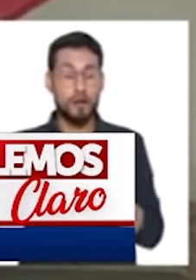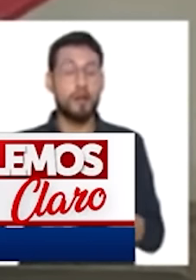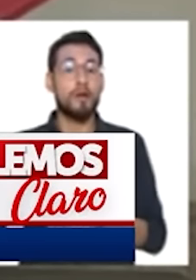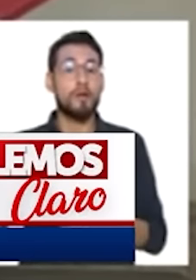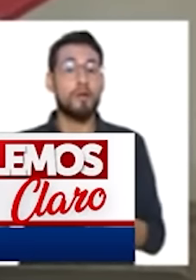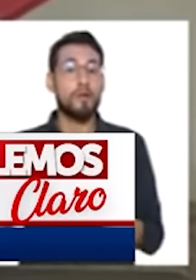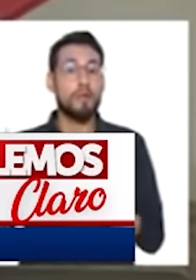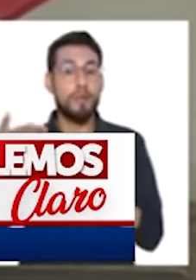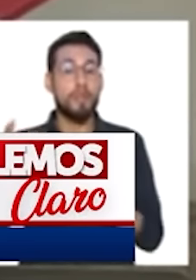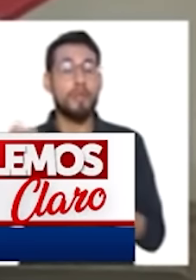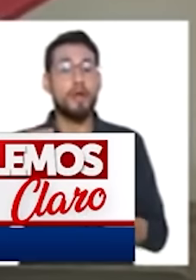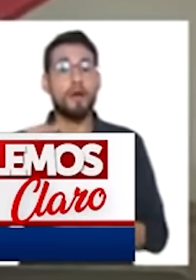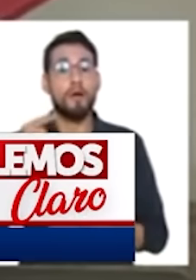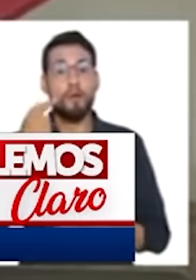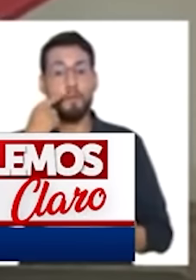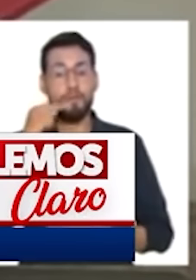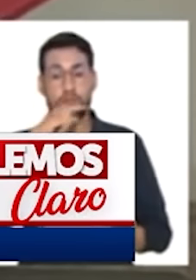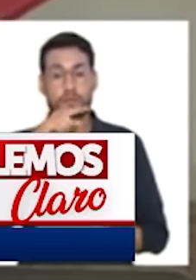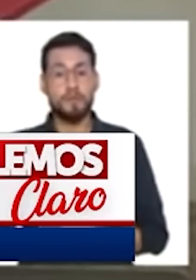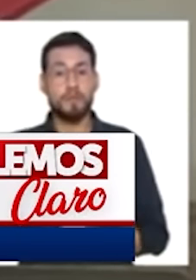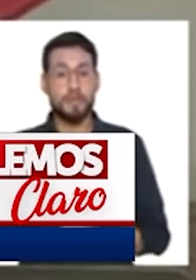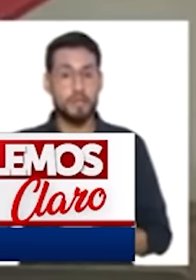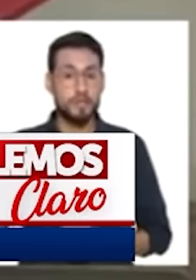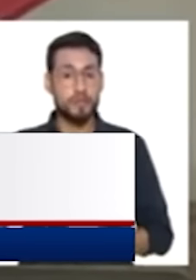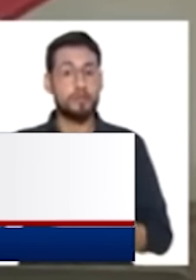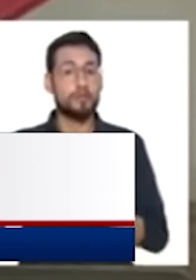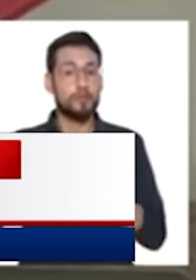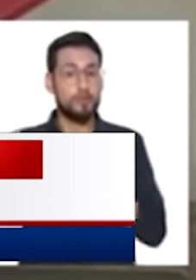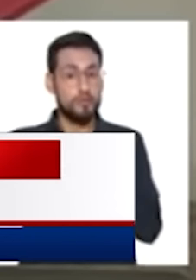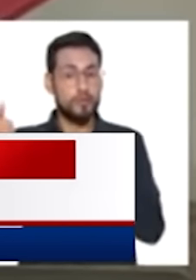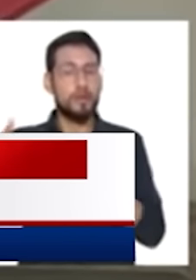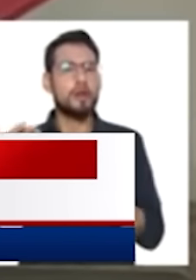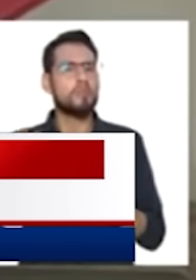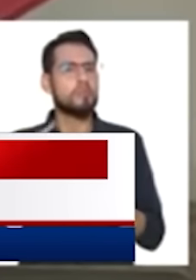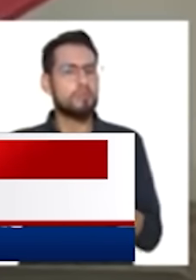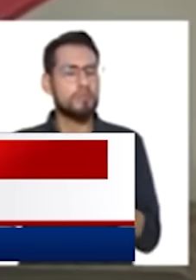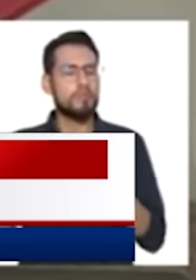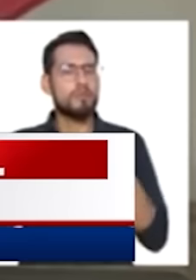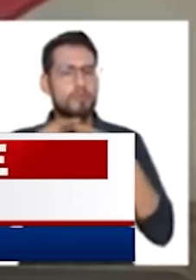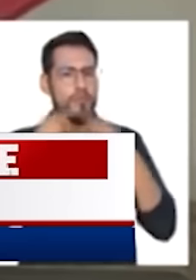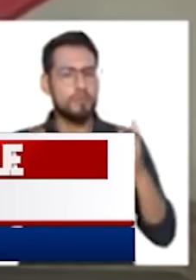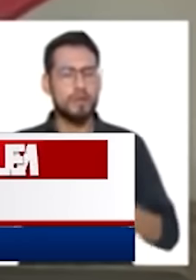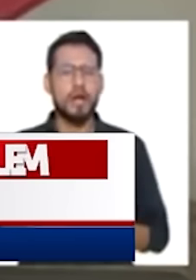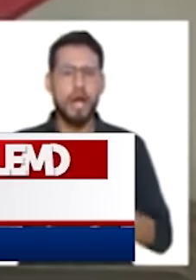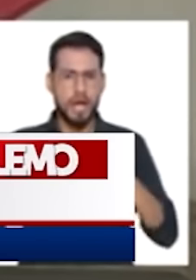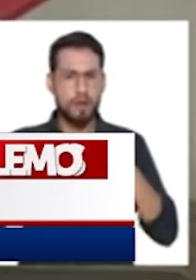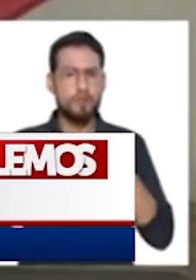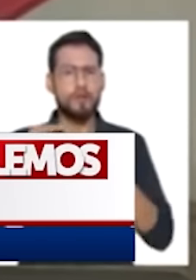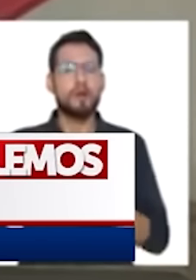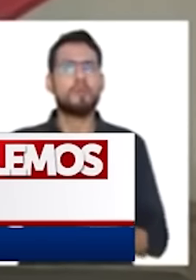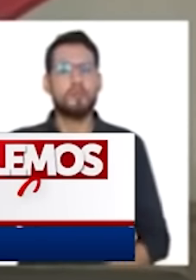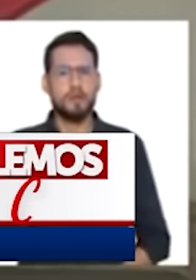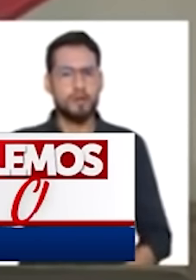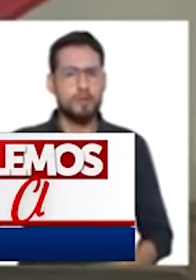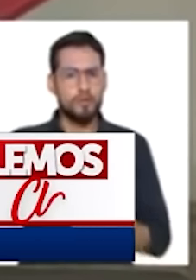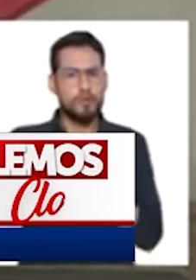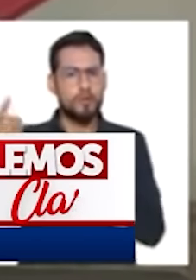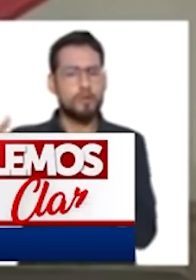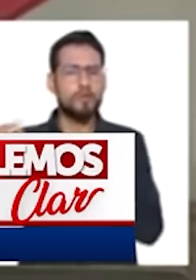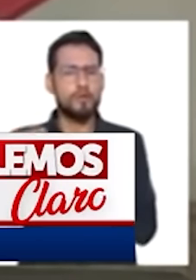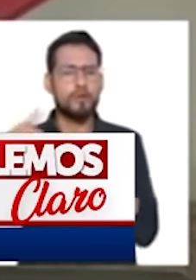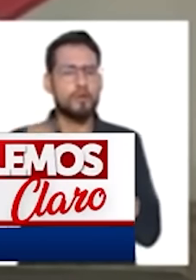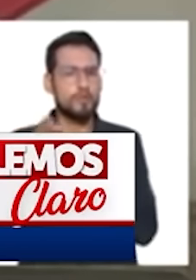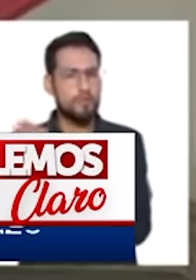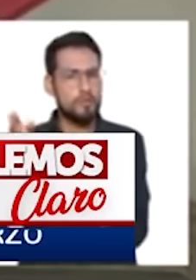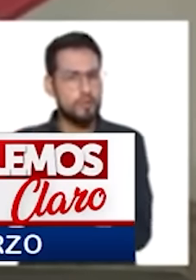estado que ganó ahora en estos momentos van a juramentar los nuevos ministros mencion el nombre